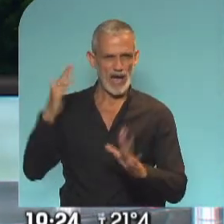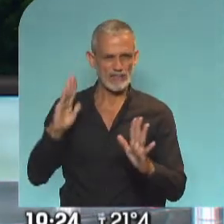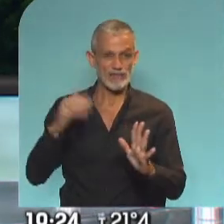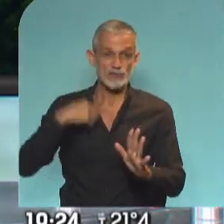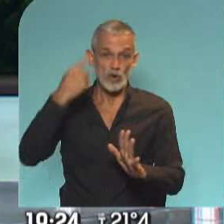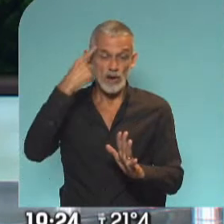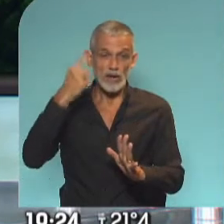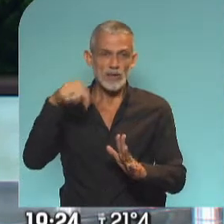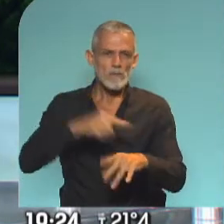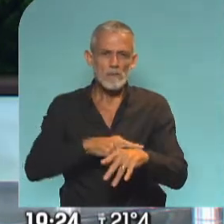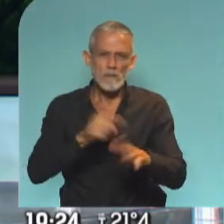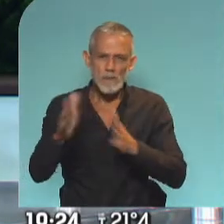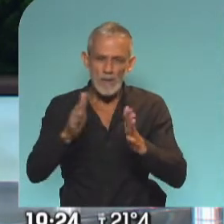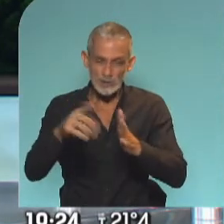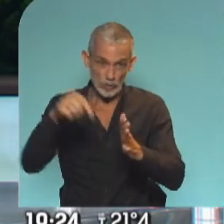sea este momento